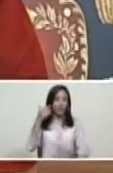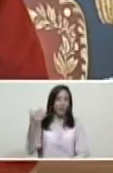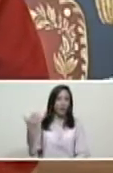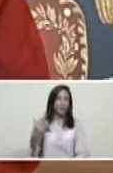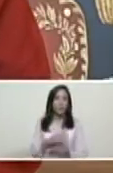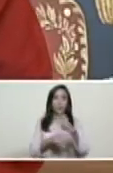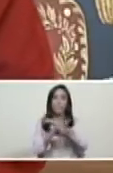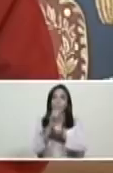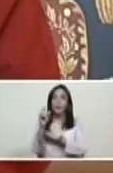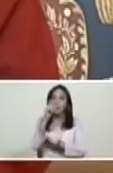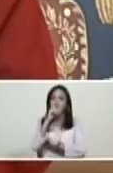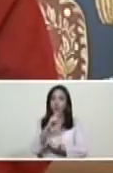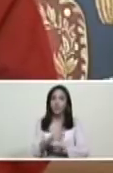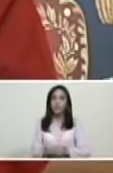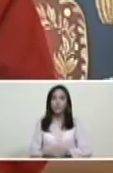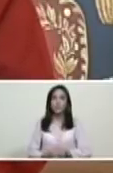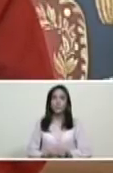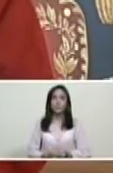20 años.